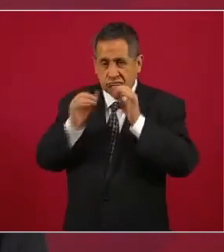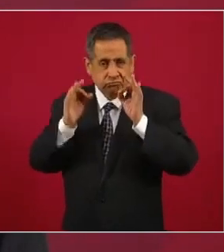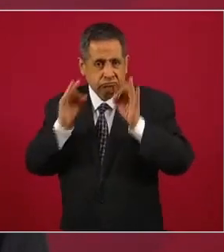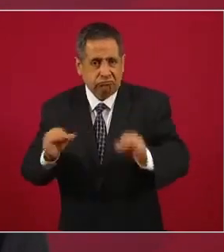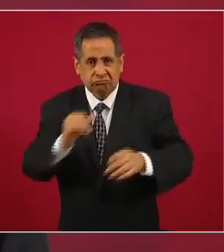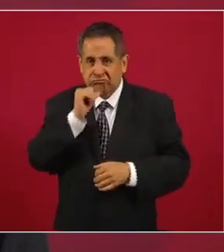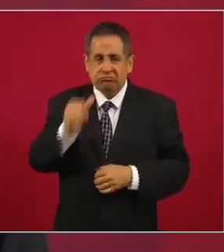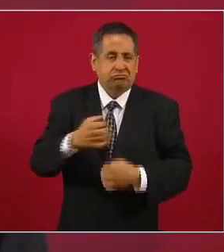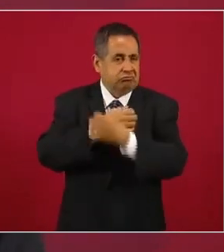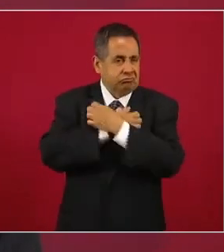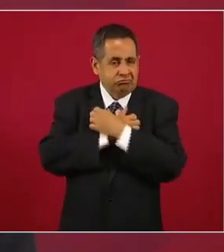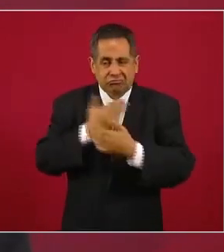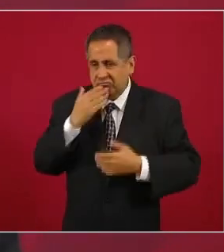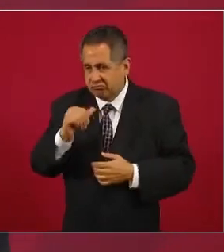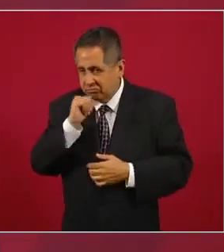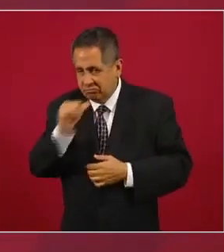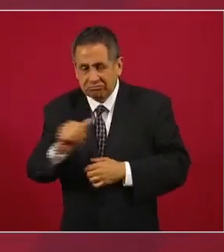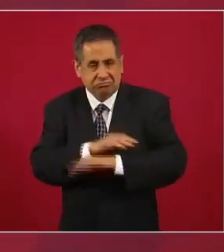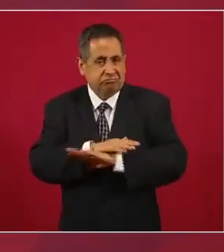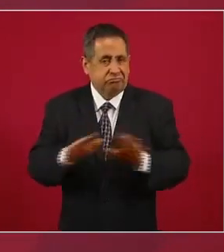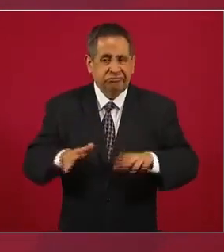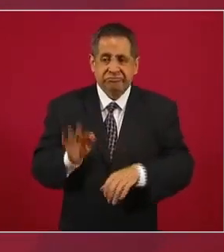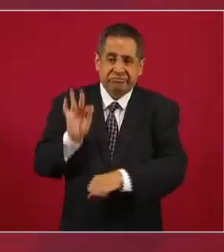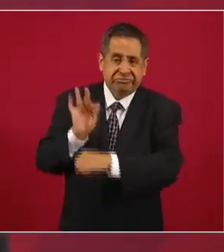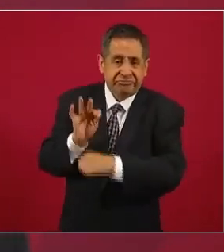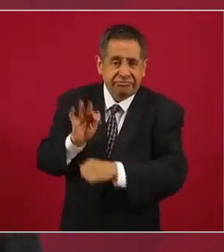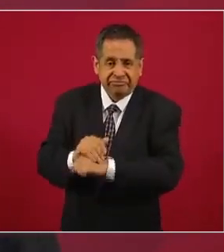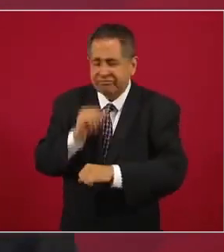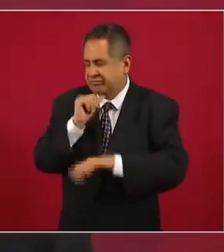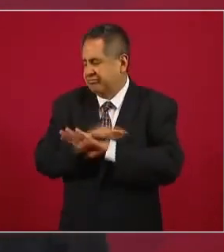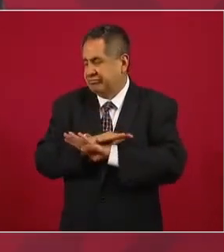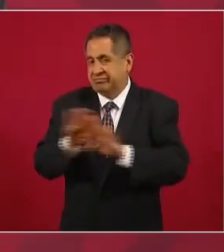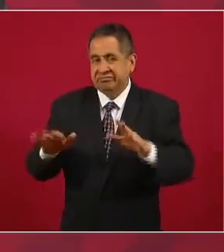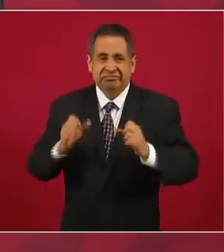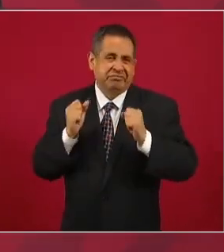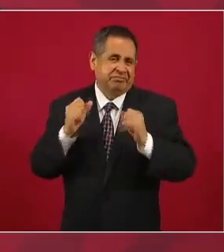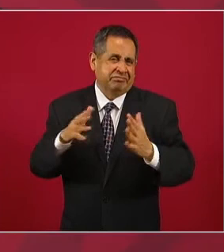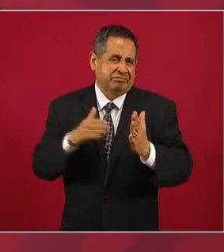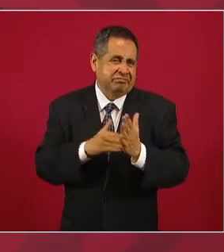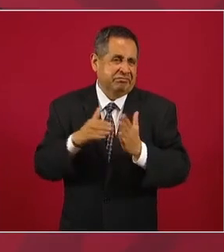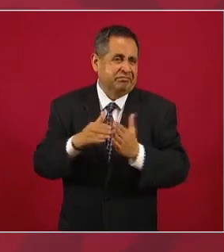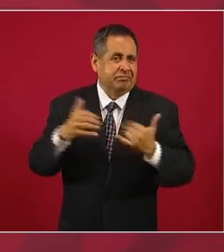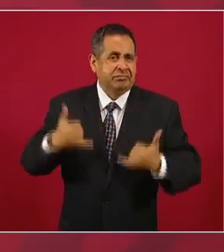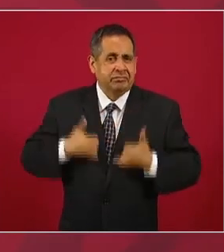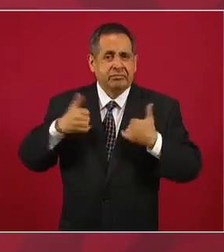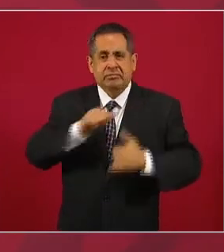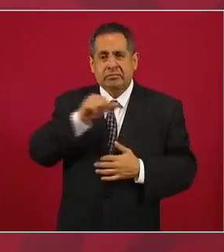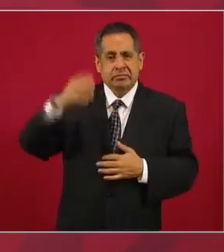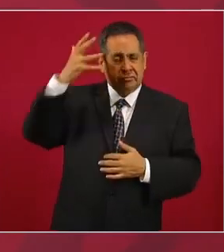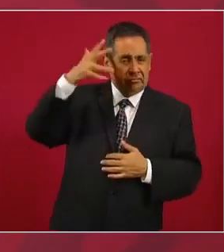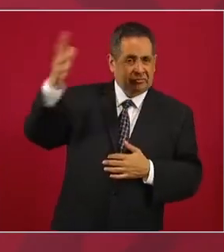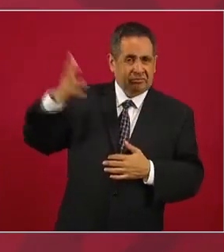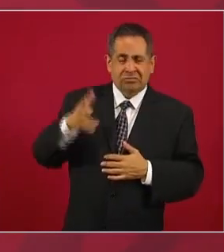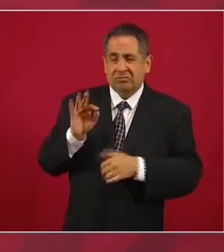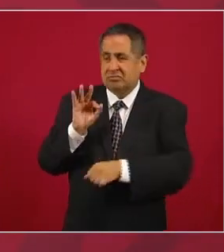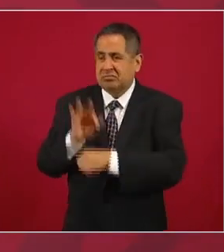educación, en la desprotección de millones de jóvenes y adultos mayores, en